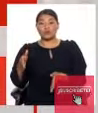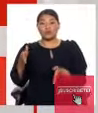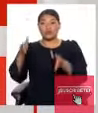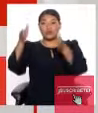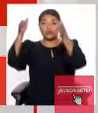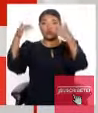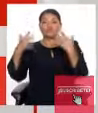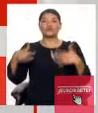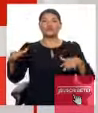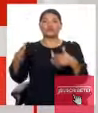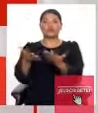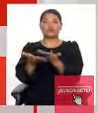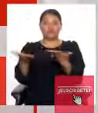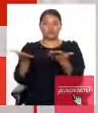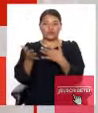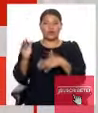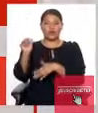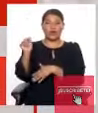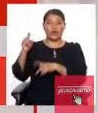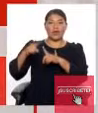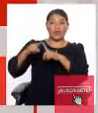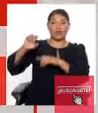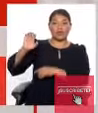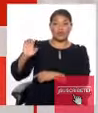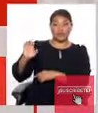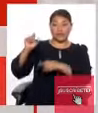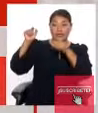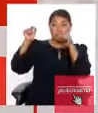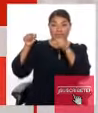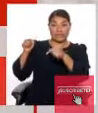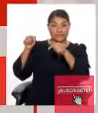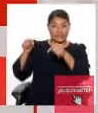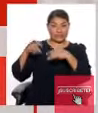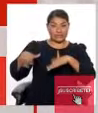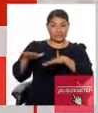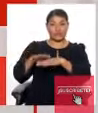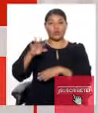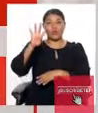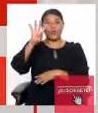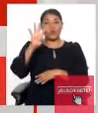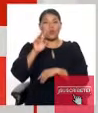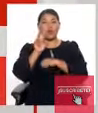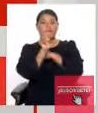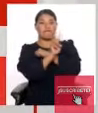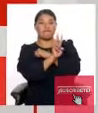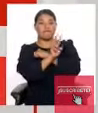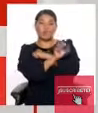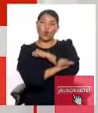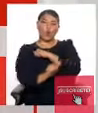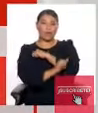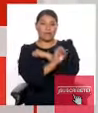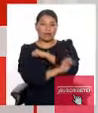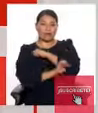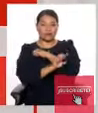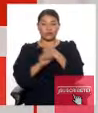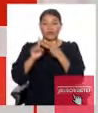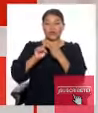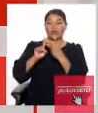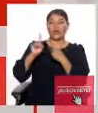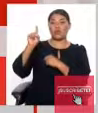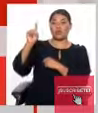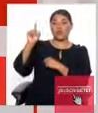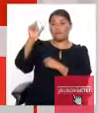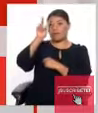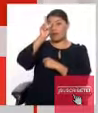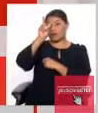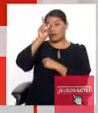en Ate. Desde ahí, una organización criminal integrada por cuatro venezolanos y un peruano planificaba